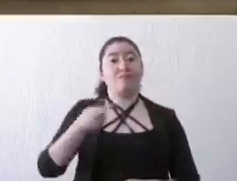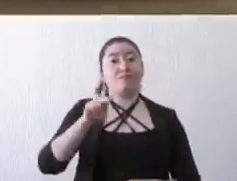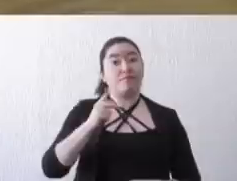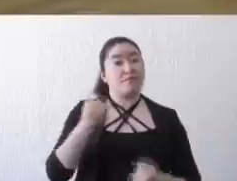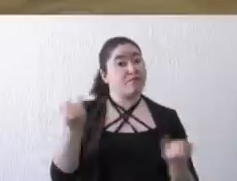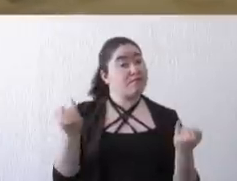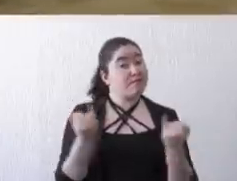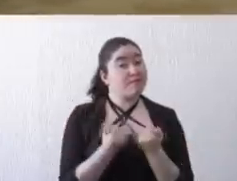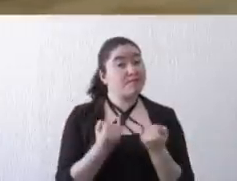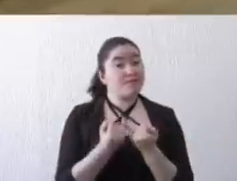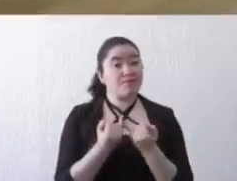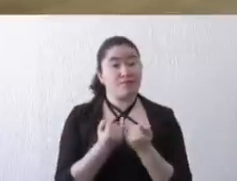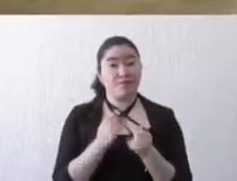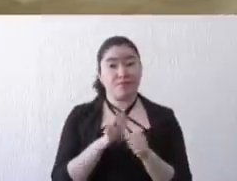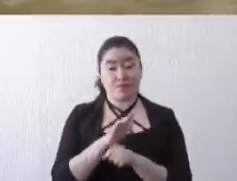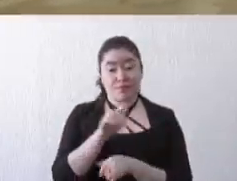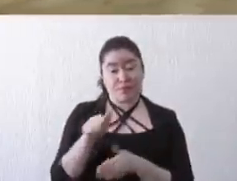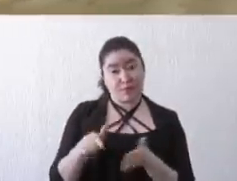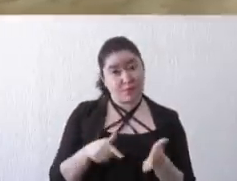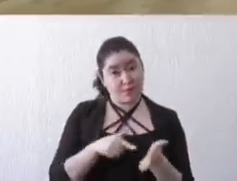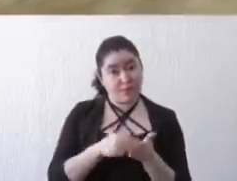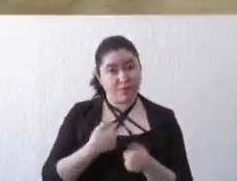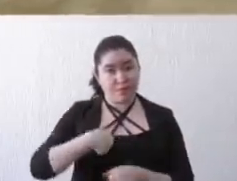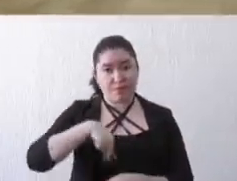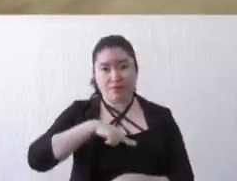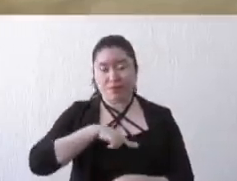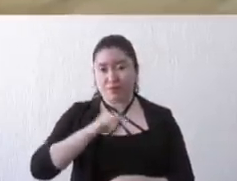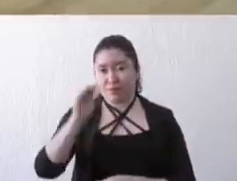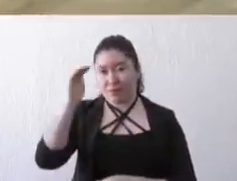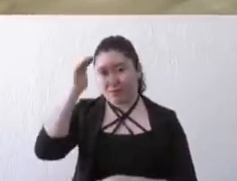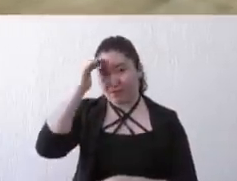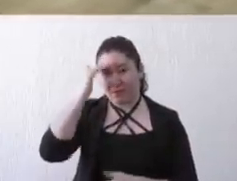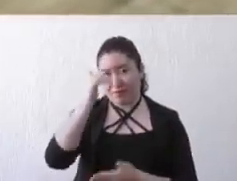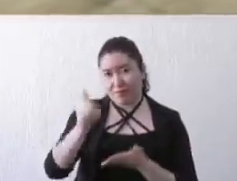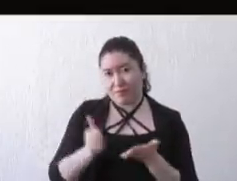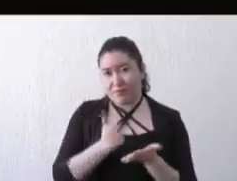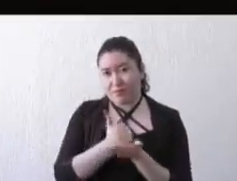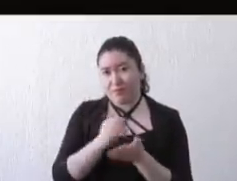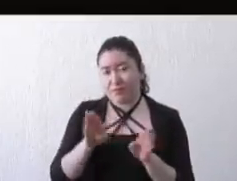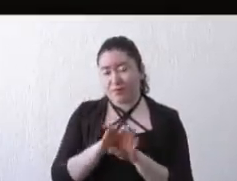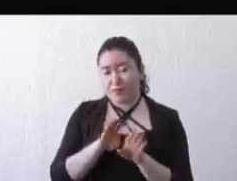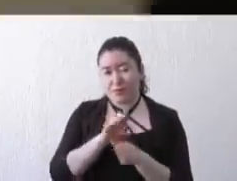refleja este espacio, es que nosotros concebimos a la ciudad como un gran proyecto cultural.